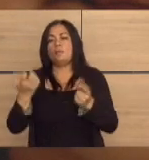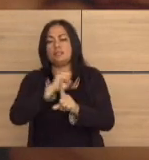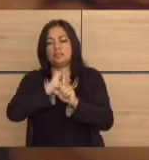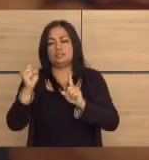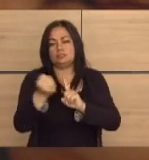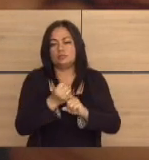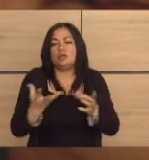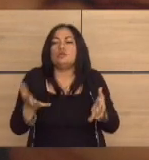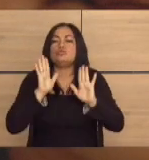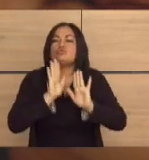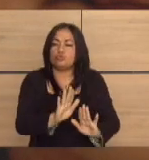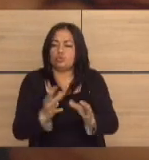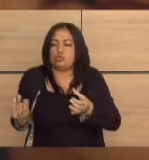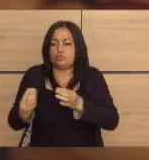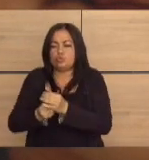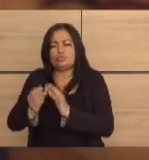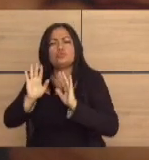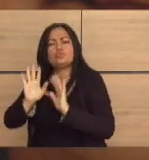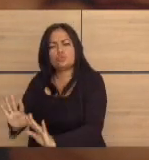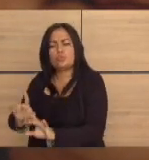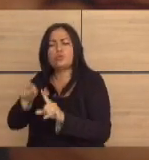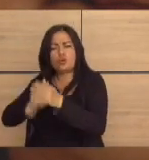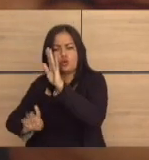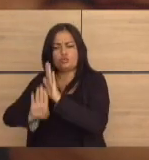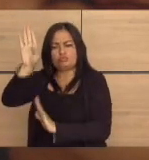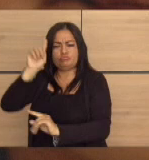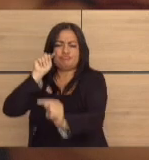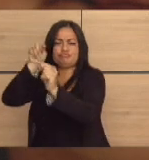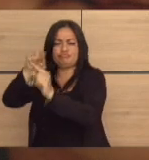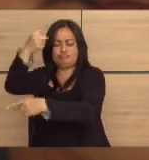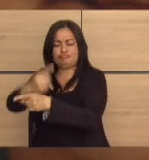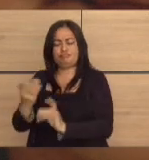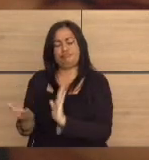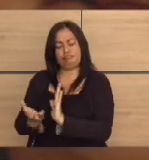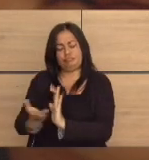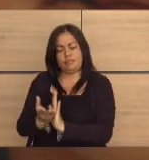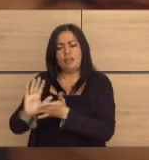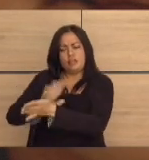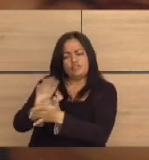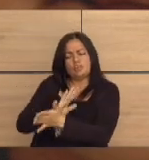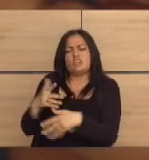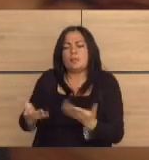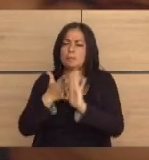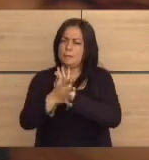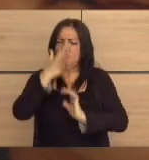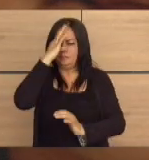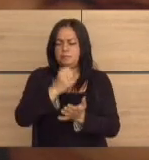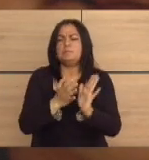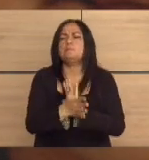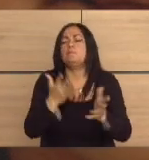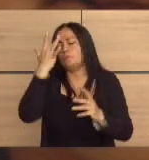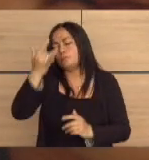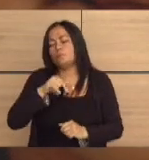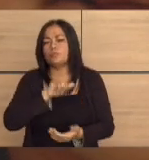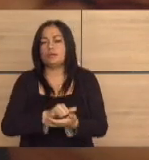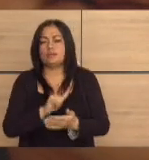Internacional para la Evaluación del Logro Educativo, y la información que quiero traer a colación es, por ejemplo, la siguiente. ¿Qué medía? Medía